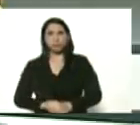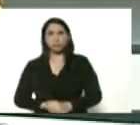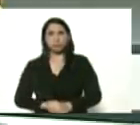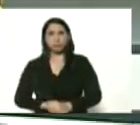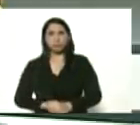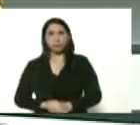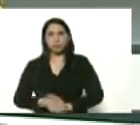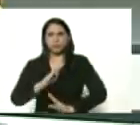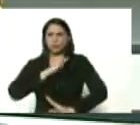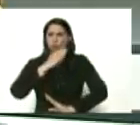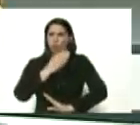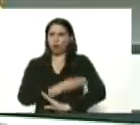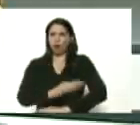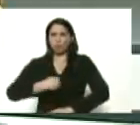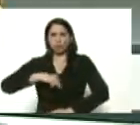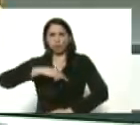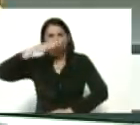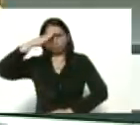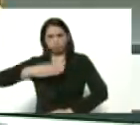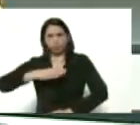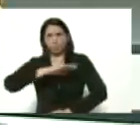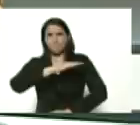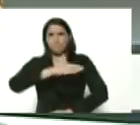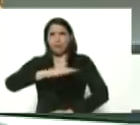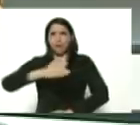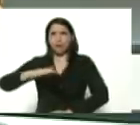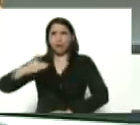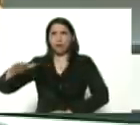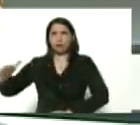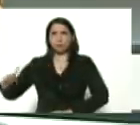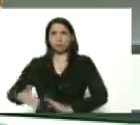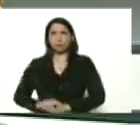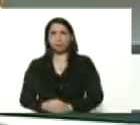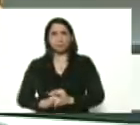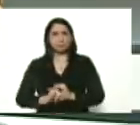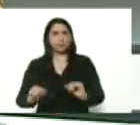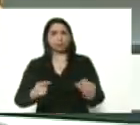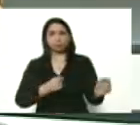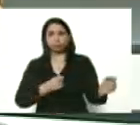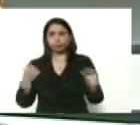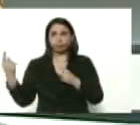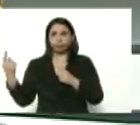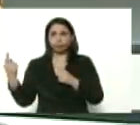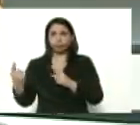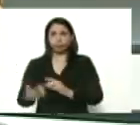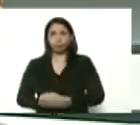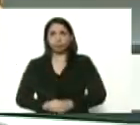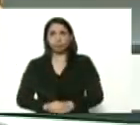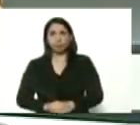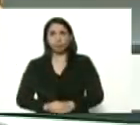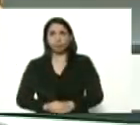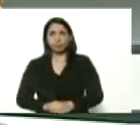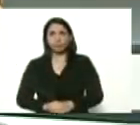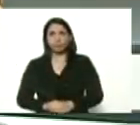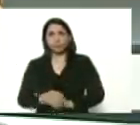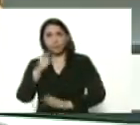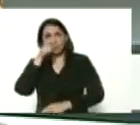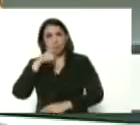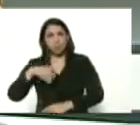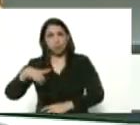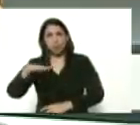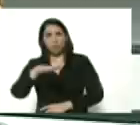radiante de nuestros soldados del mar, fueron trasladados desde el pueblo de